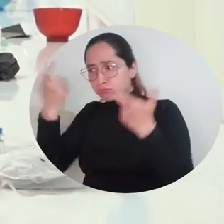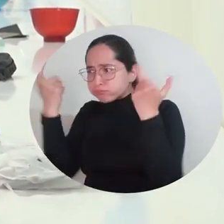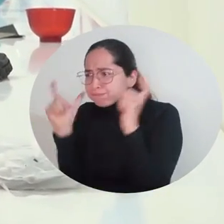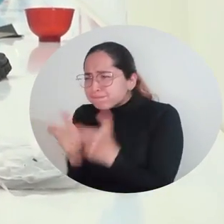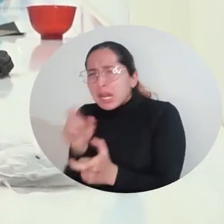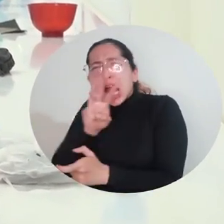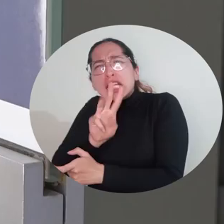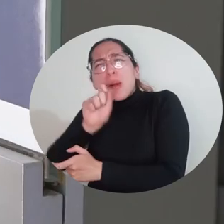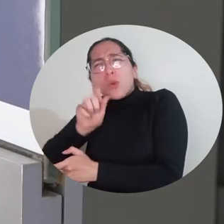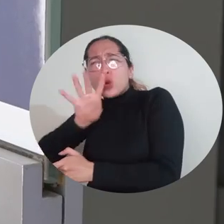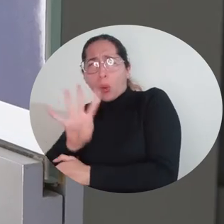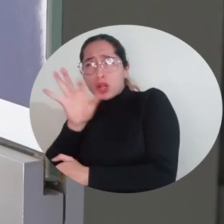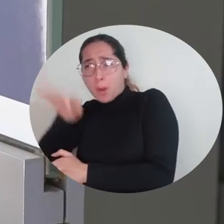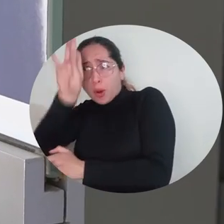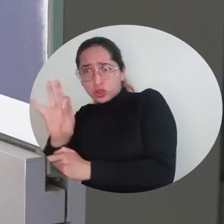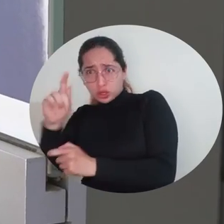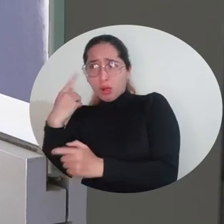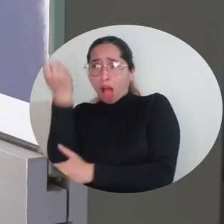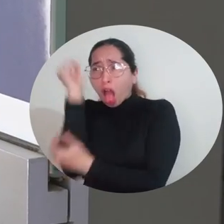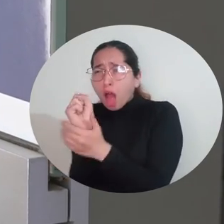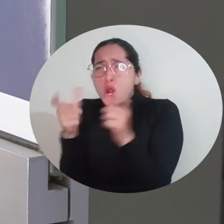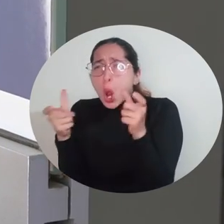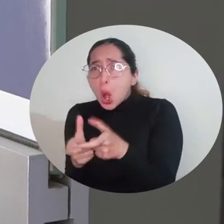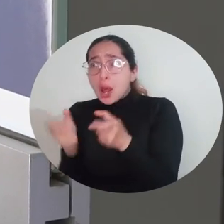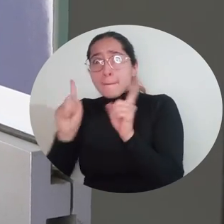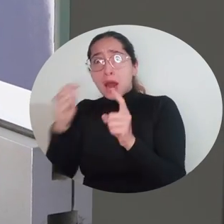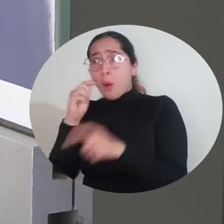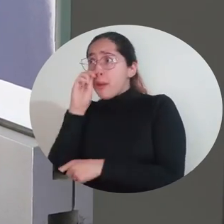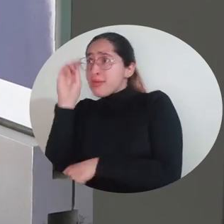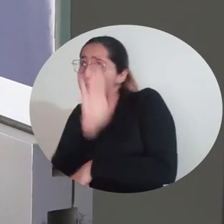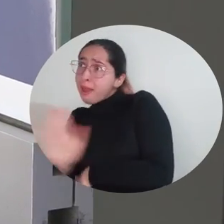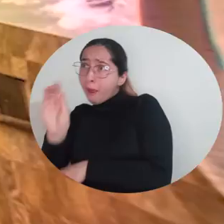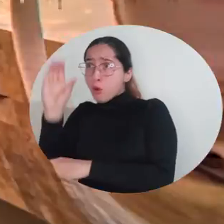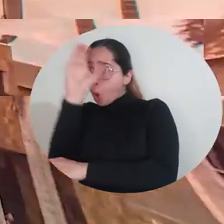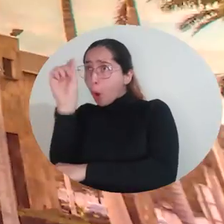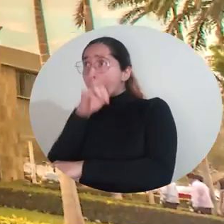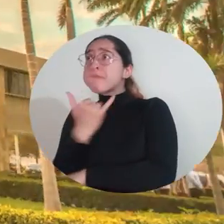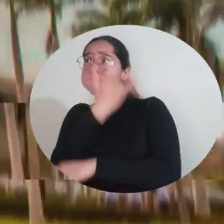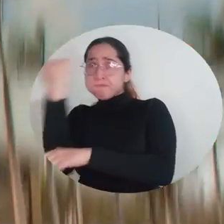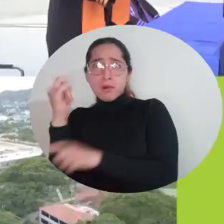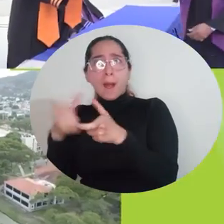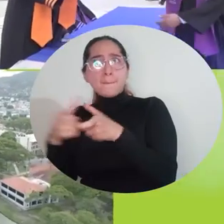.4%, mientras en el resto del país este fenómeno incrementó.